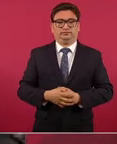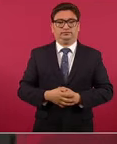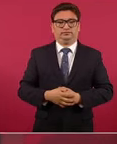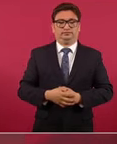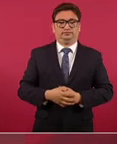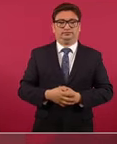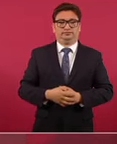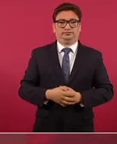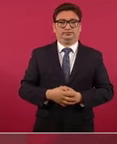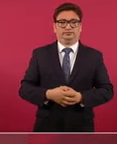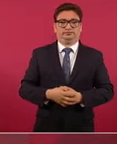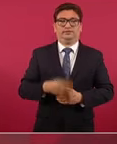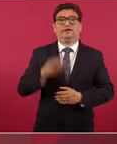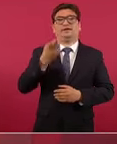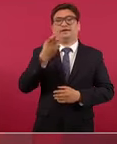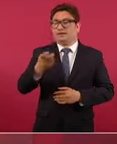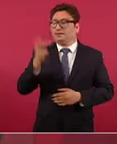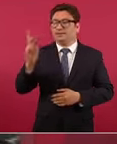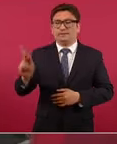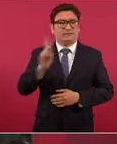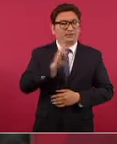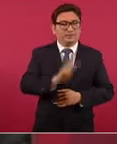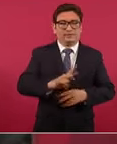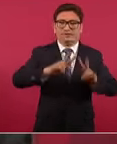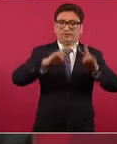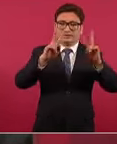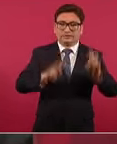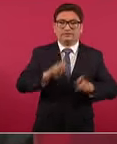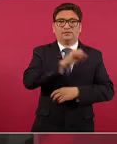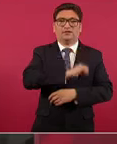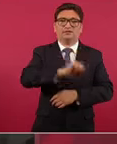y en el caso de salud fue lo mismo